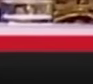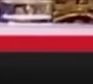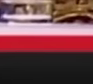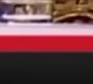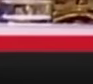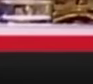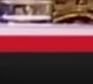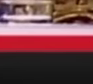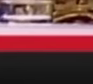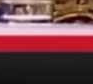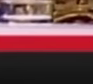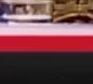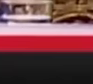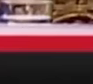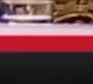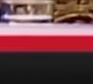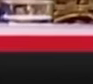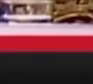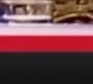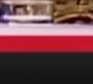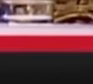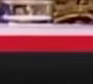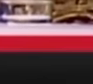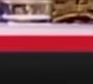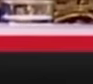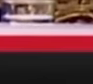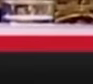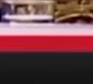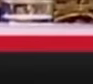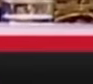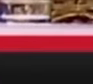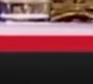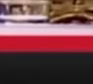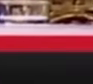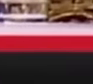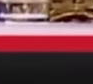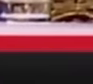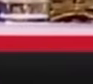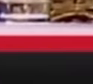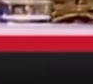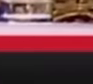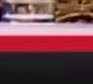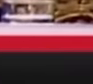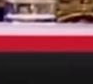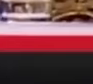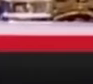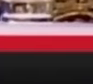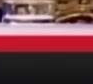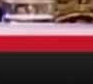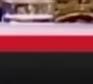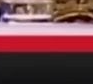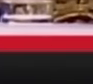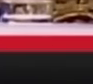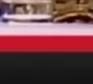En consecuencia, esa es una afirmación no válida. Y este puente, este paso de nivel, tiene